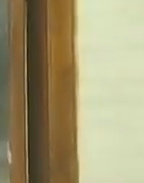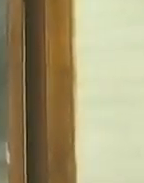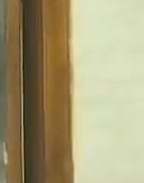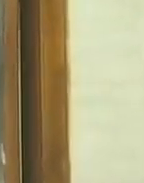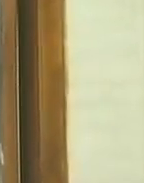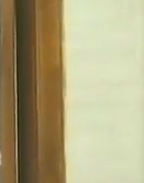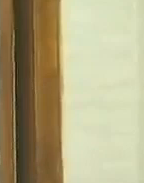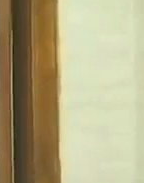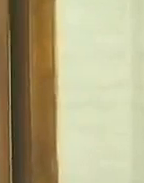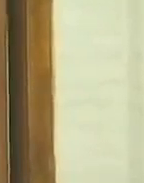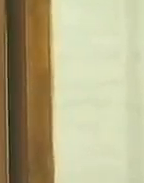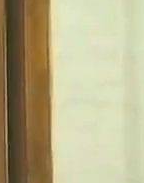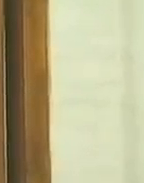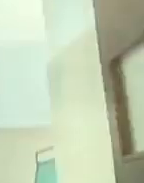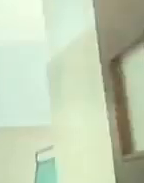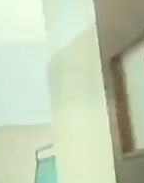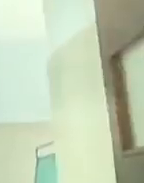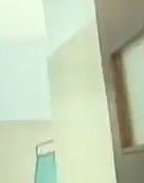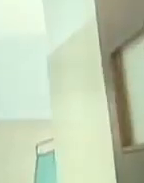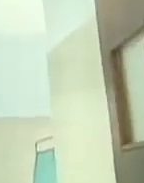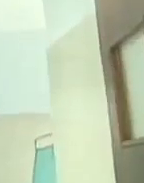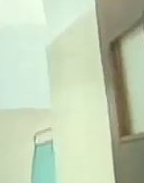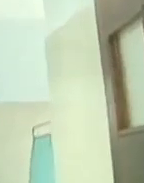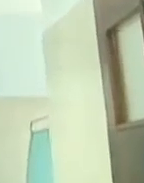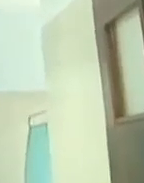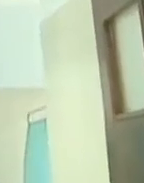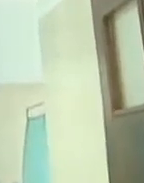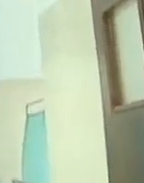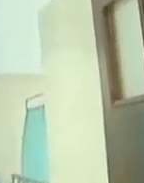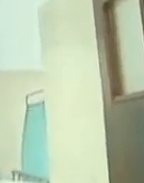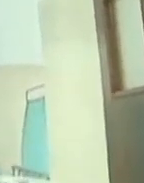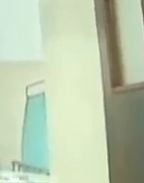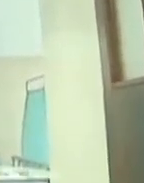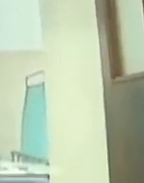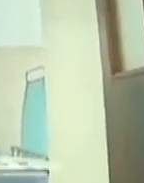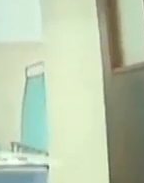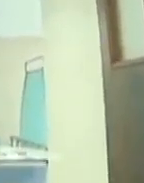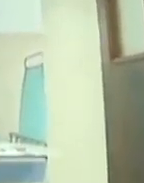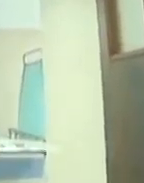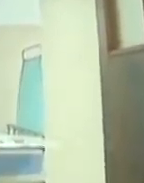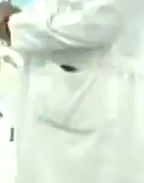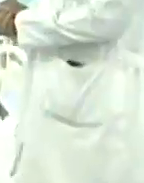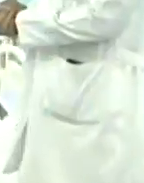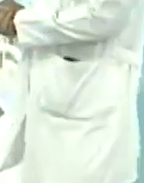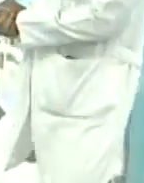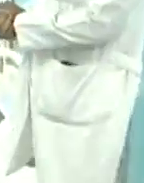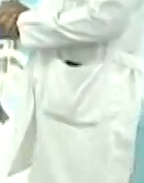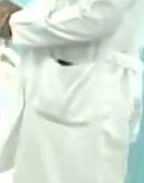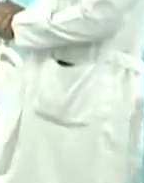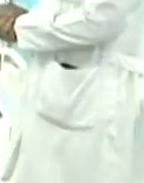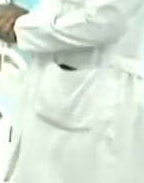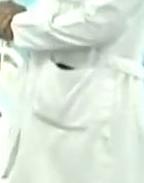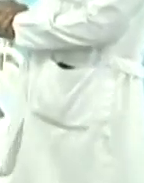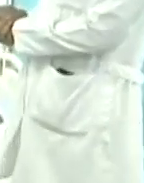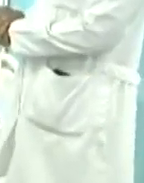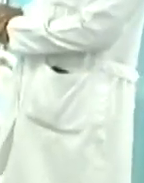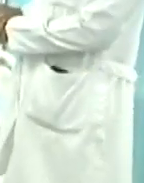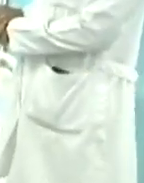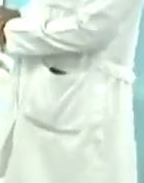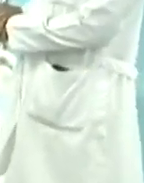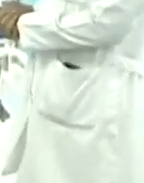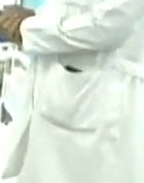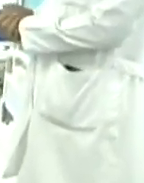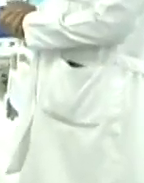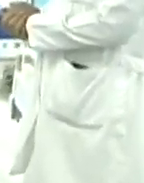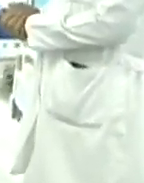Venezuela, Nicolás Maduro, acompañado por la primera combatiente, doctora Cilia Flores de Maduro, así como también está